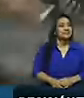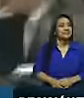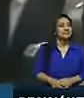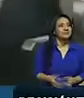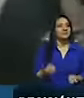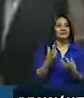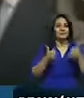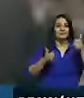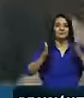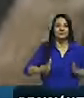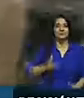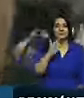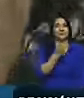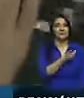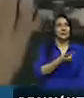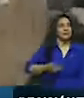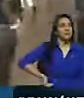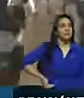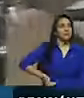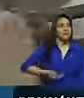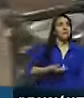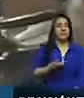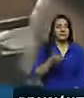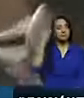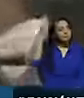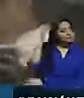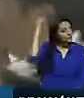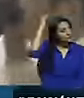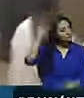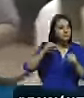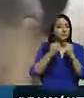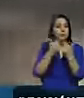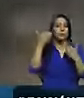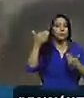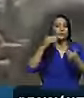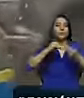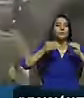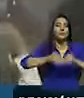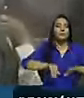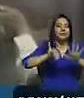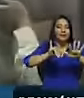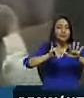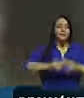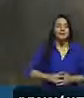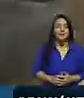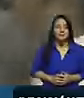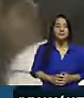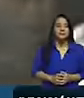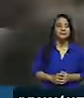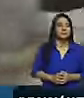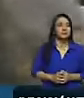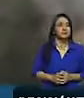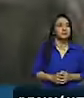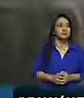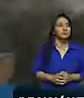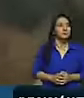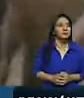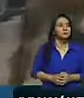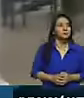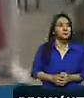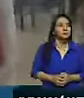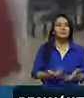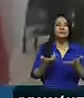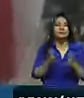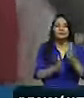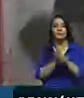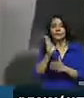candidata a la presidencia cyia viteri por el partido social cristiano ella ya está saliendo del